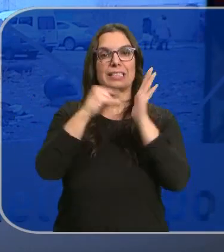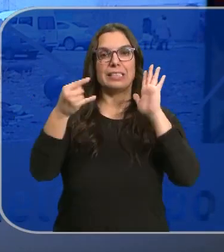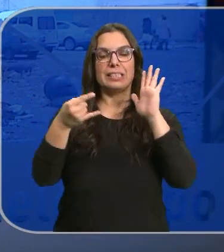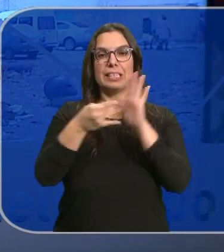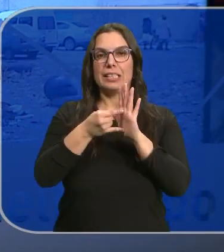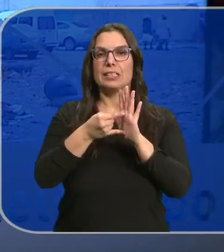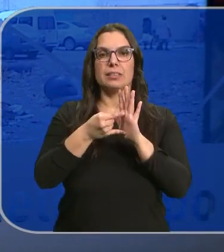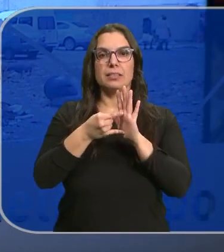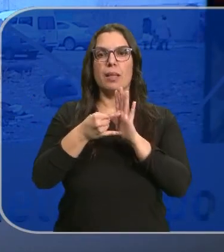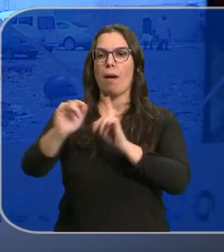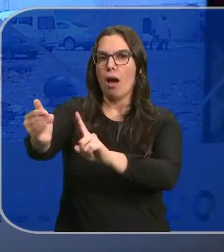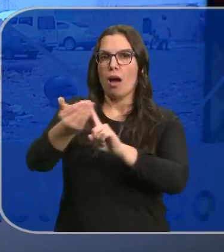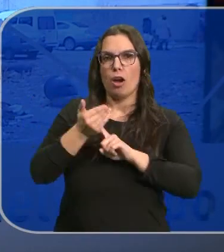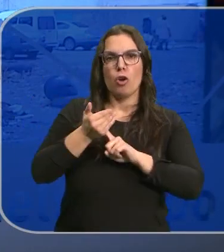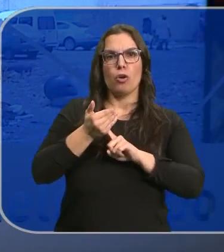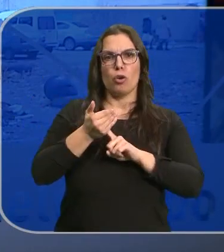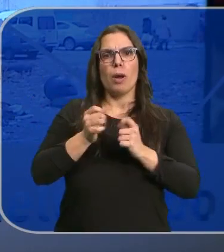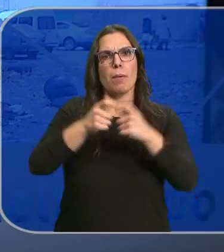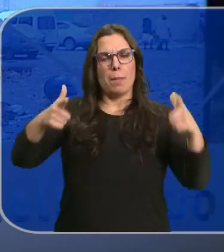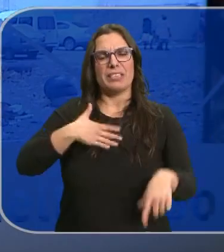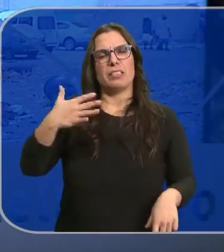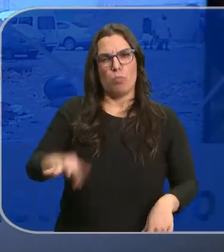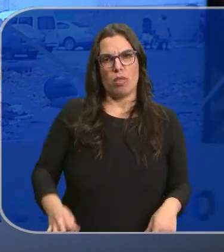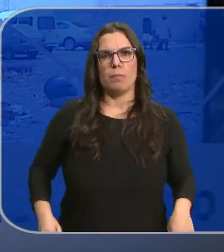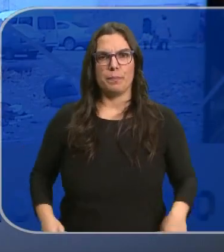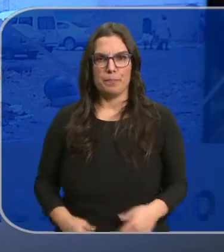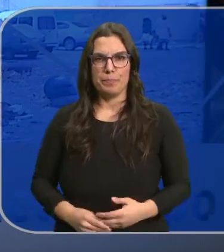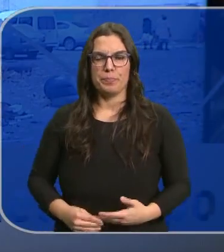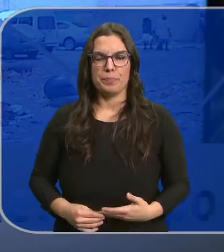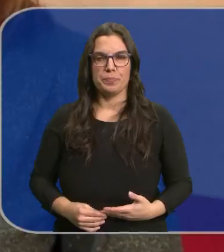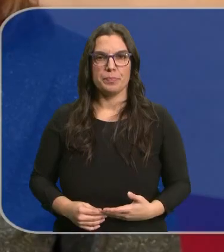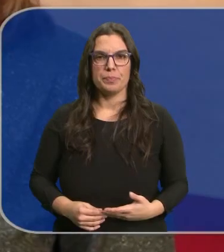en condiciones de poder acoger a más estudiantes ucranianos.